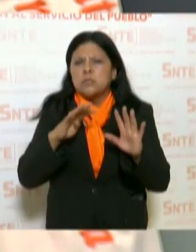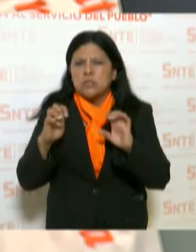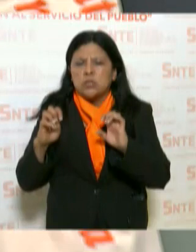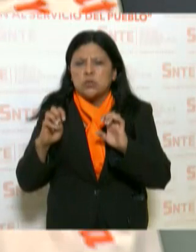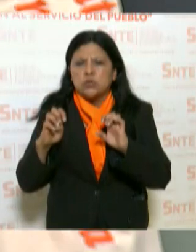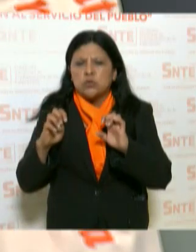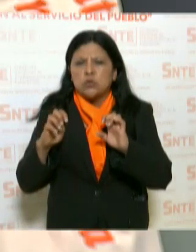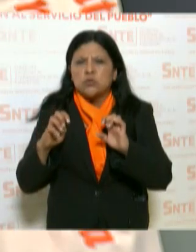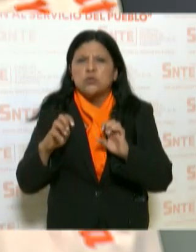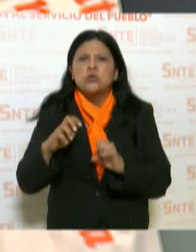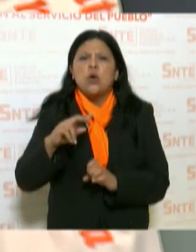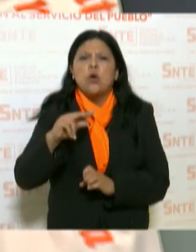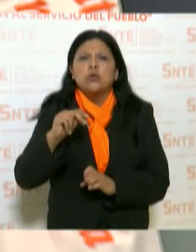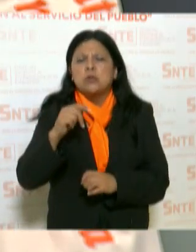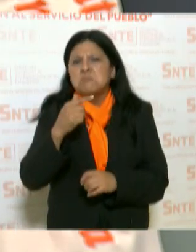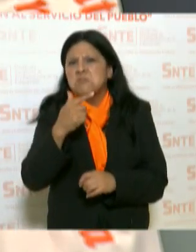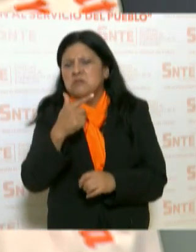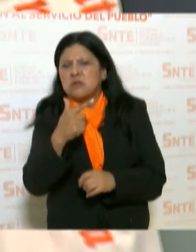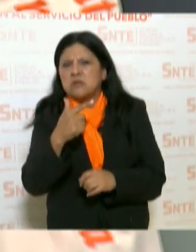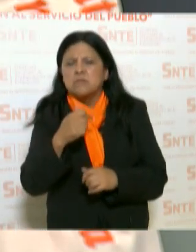1997, hace relativamente poco,